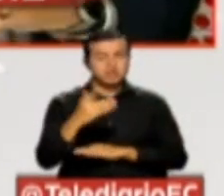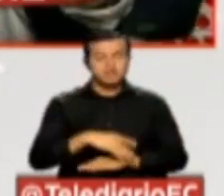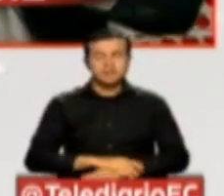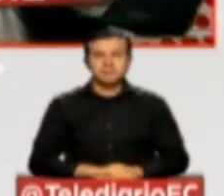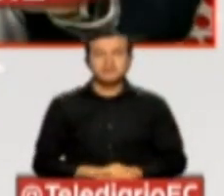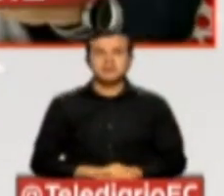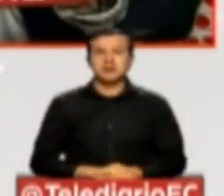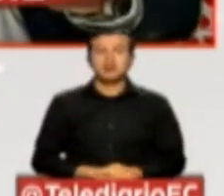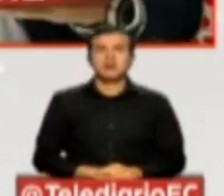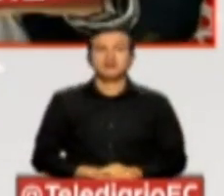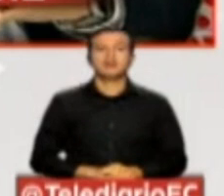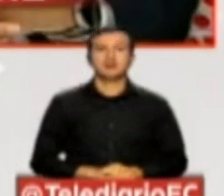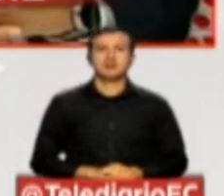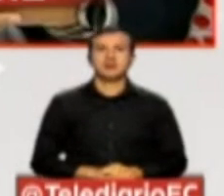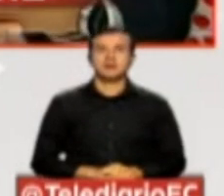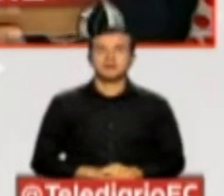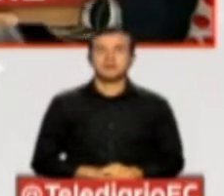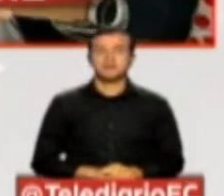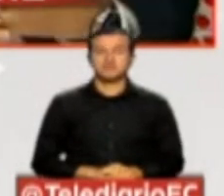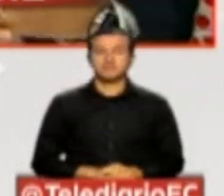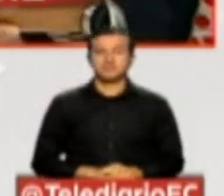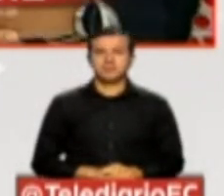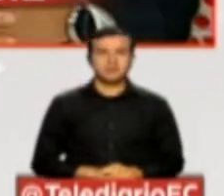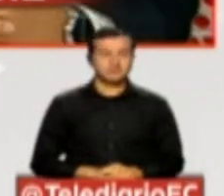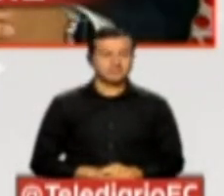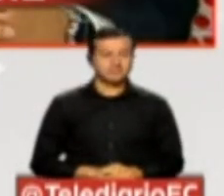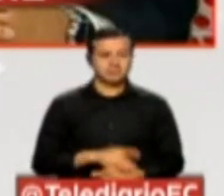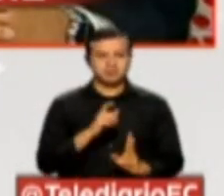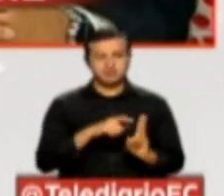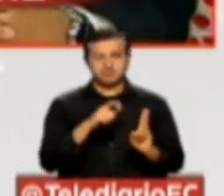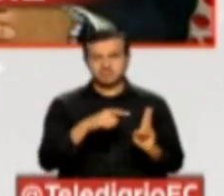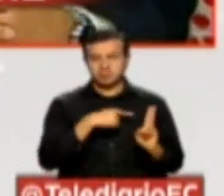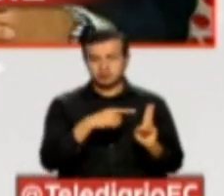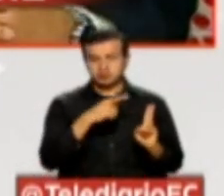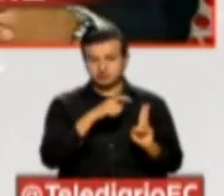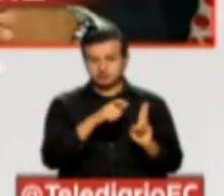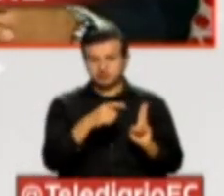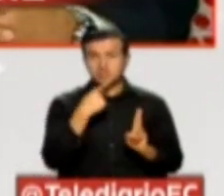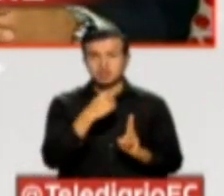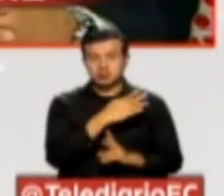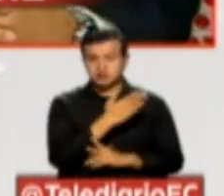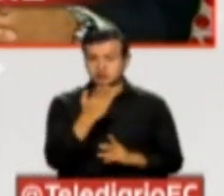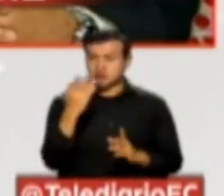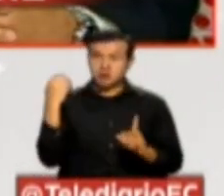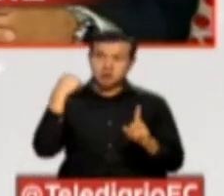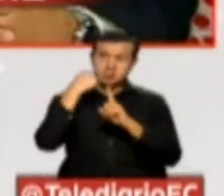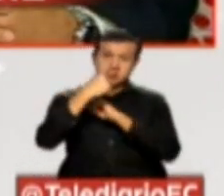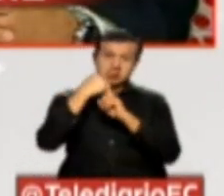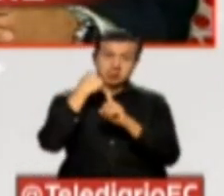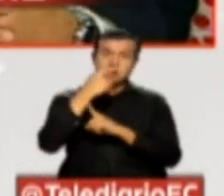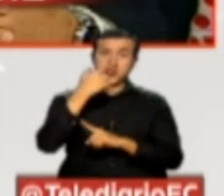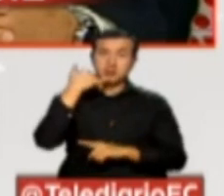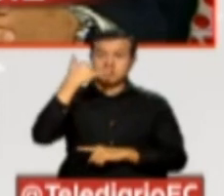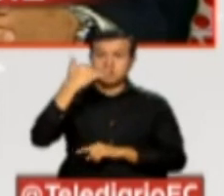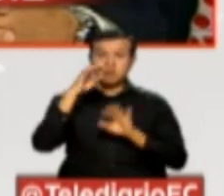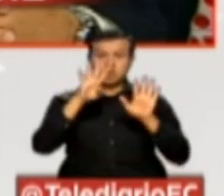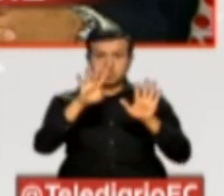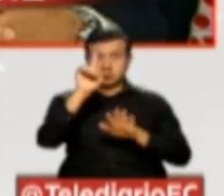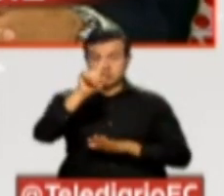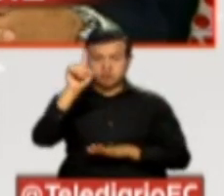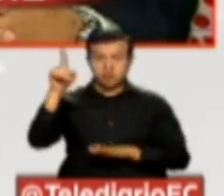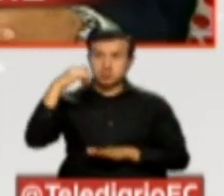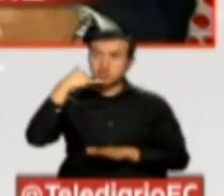Voy a transmitir lo que mis clientes, las víctimas, han manifestado. El momento que fueron agredidos, ellos llamaron al